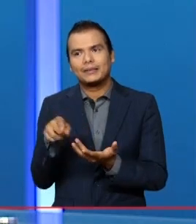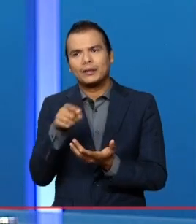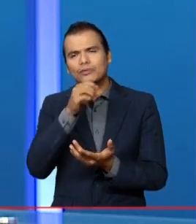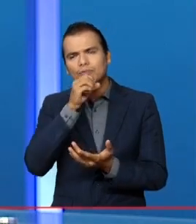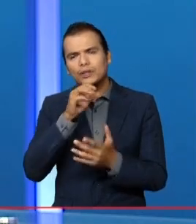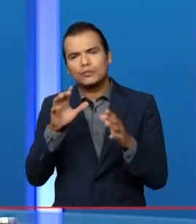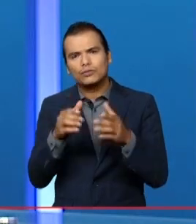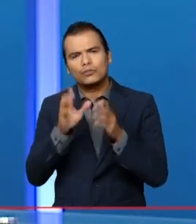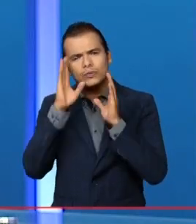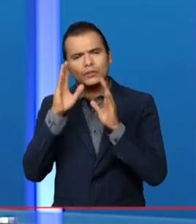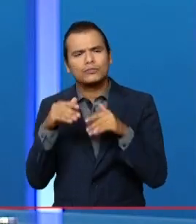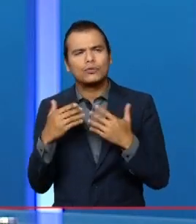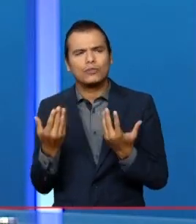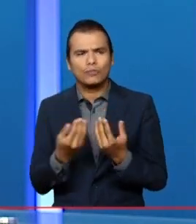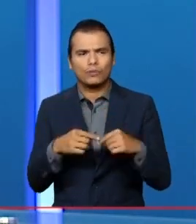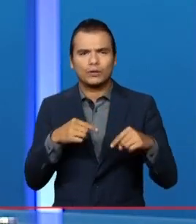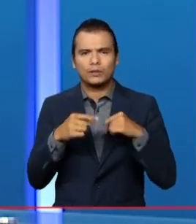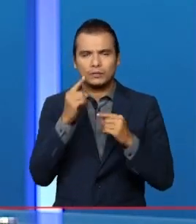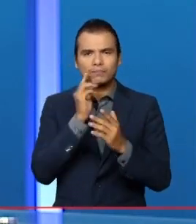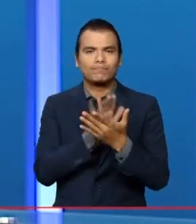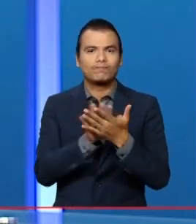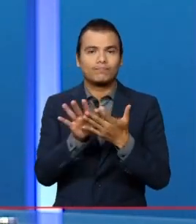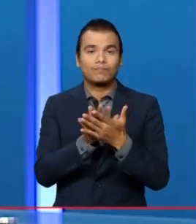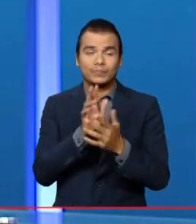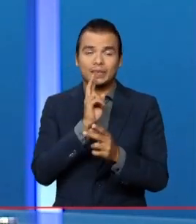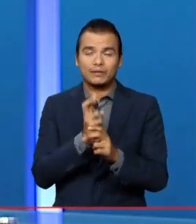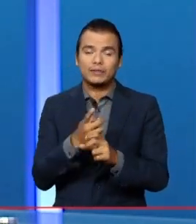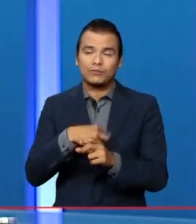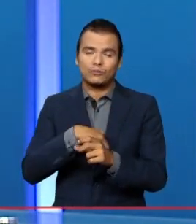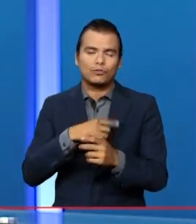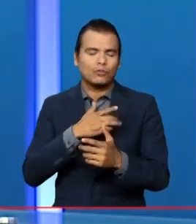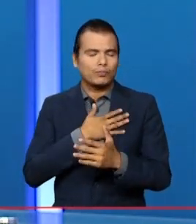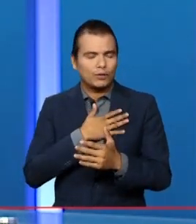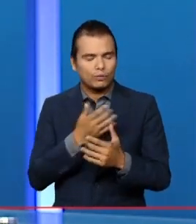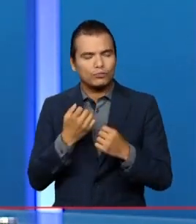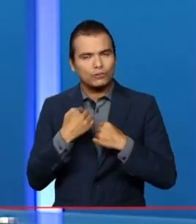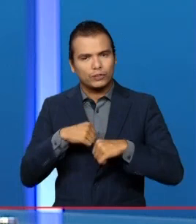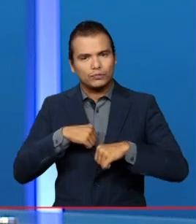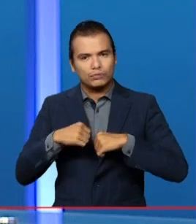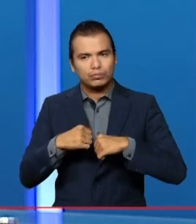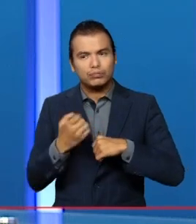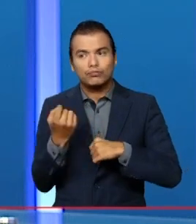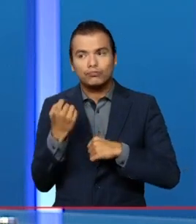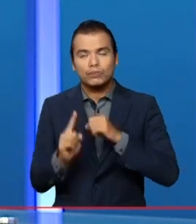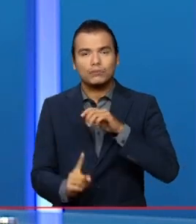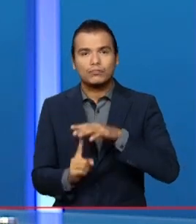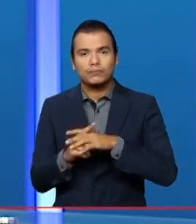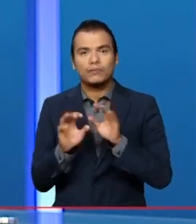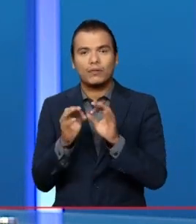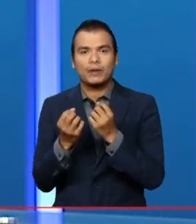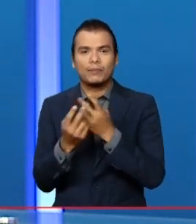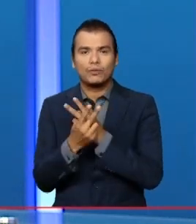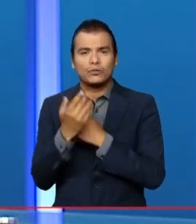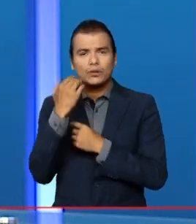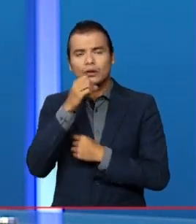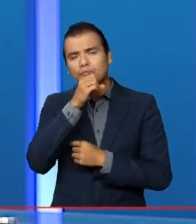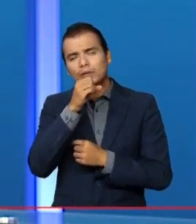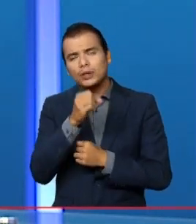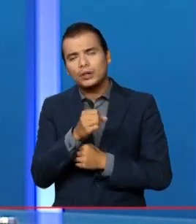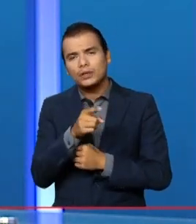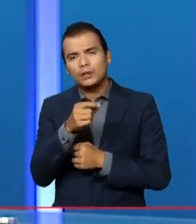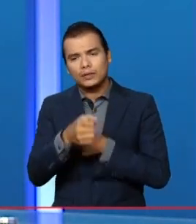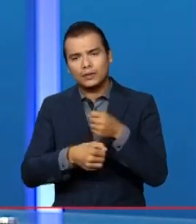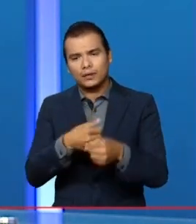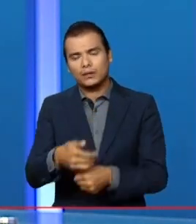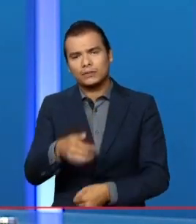esta población las autoridades responden que están trabajando un reciente caso de violencia intrafamiliar donde la víctima era una mujer